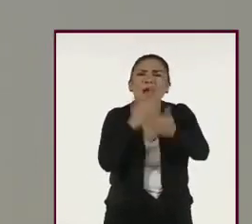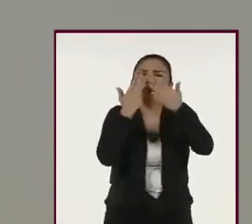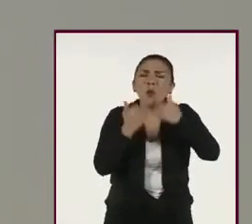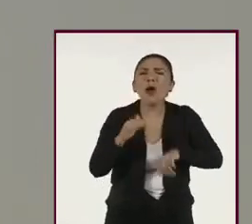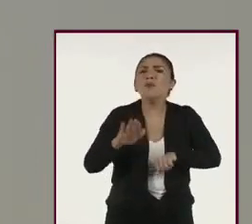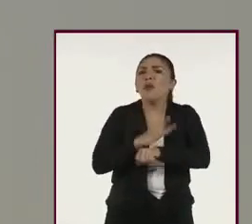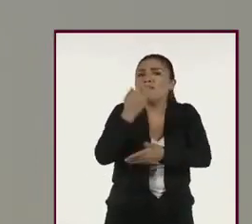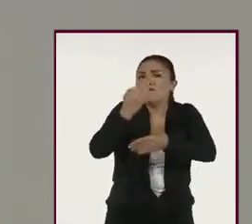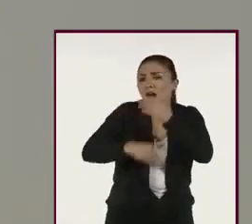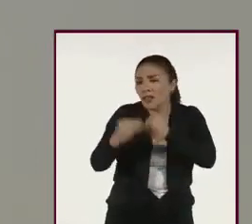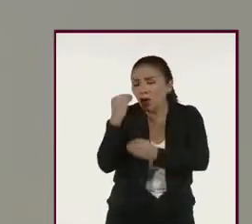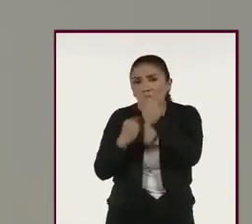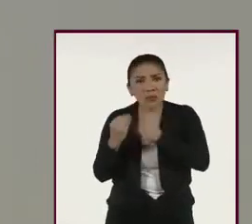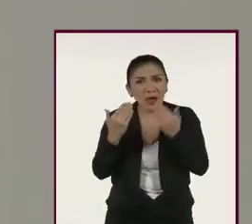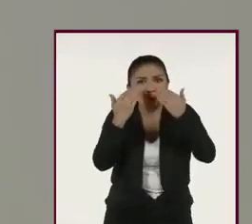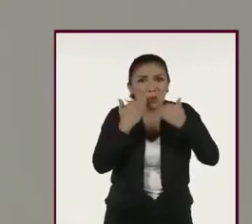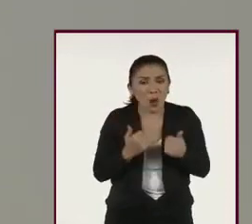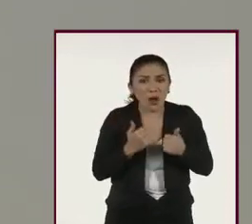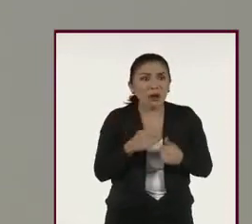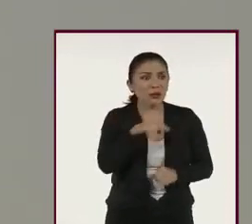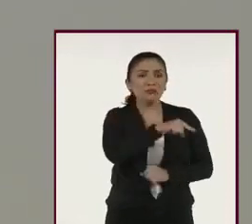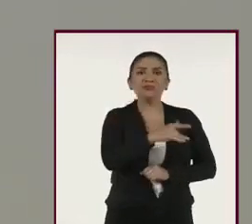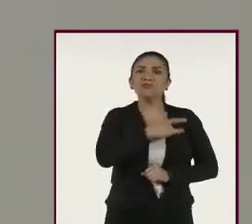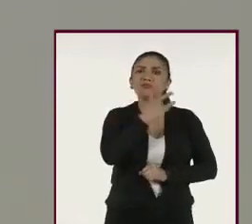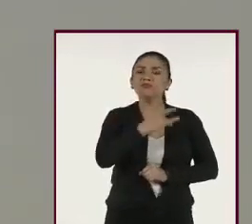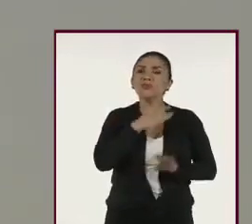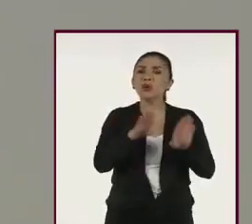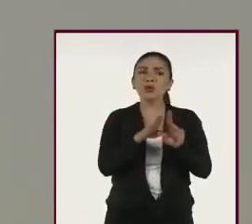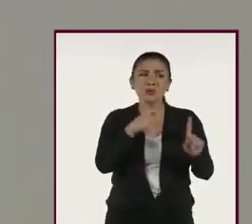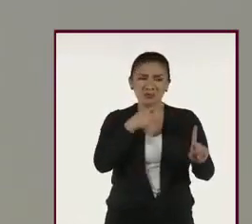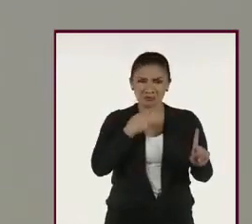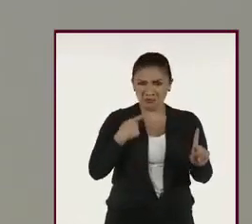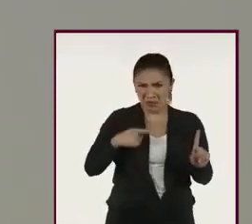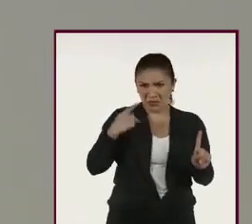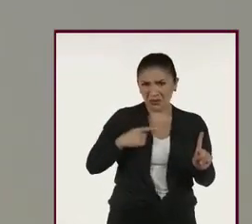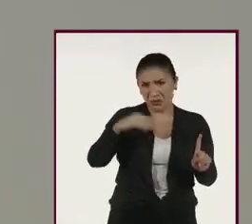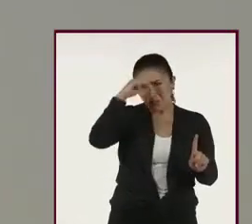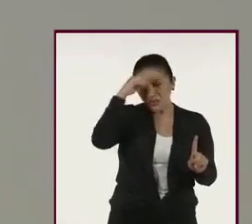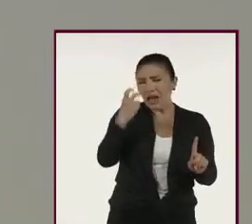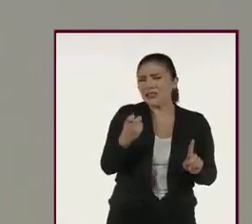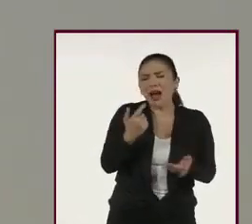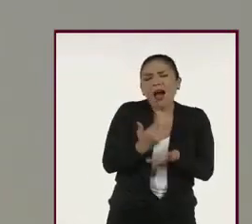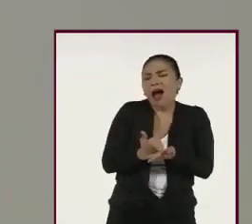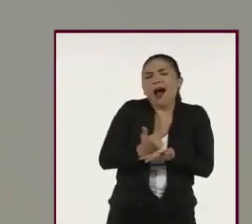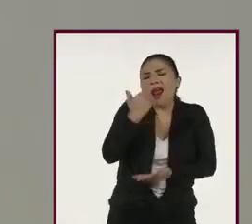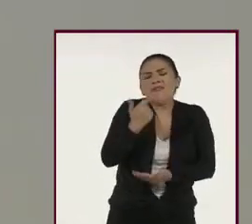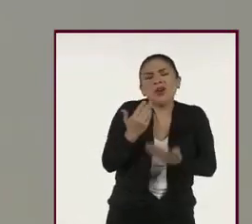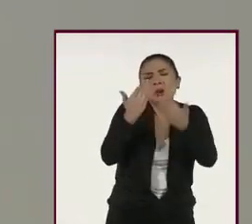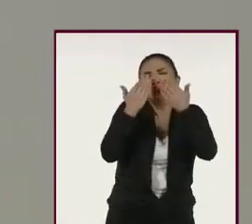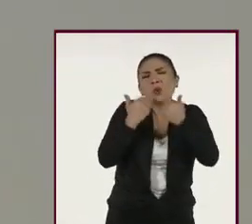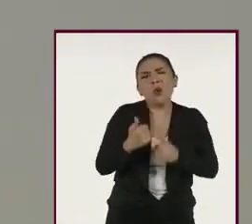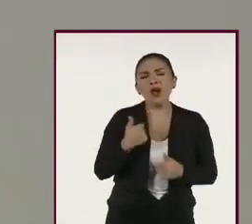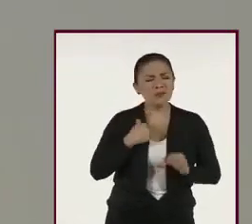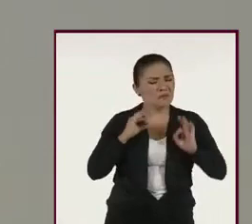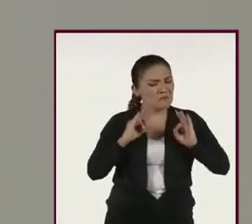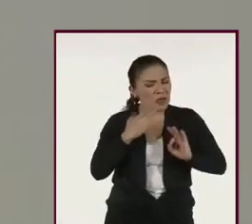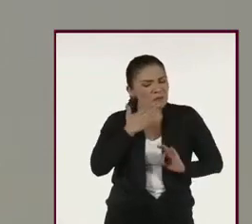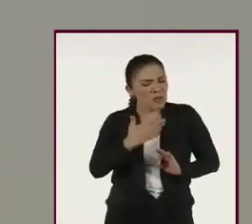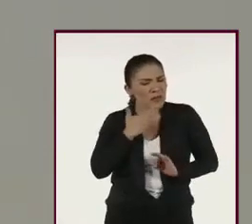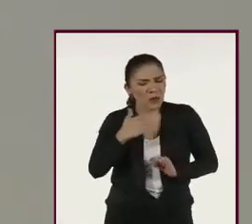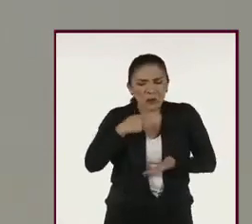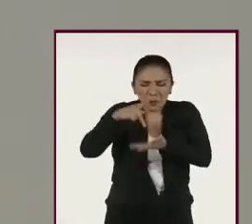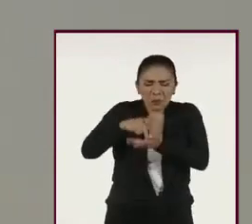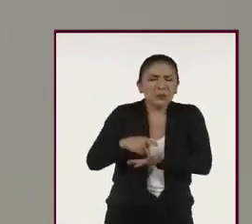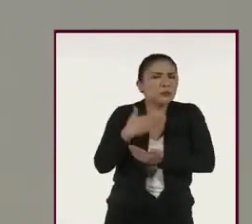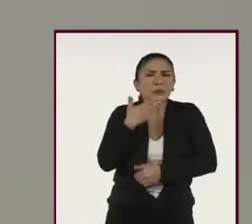esta falta de ingesta de alimentos, no se considera por los pacientes como algo grave, es decir, no reconocen que están presentando